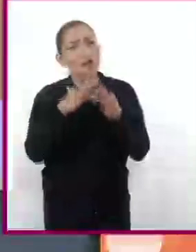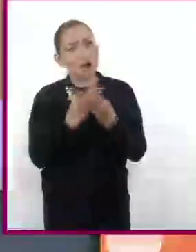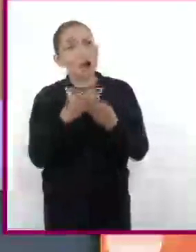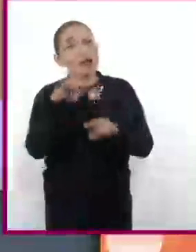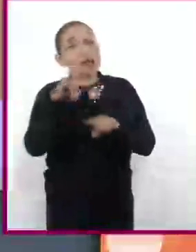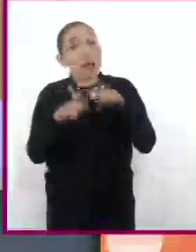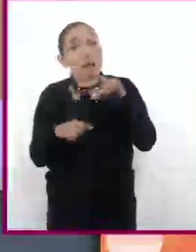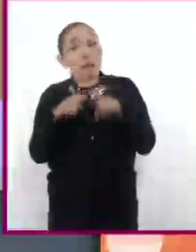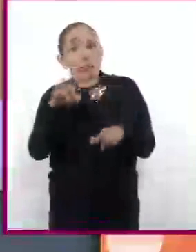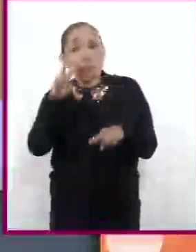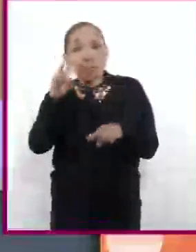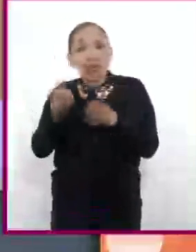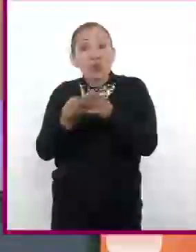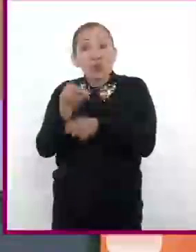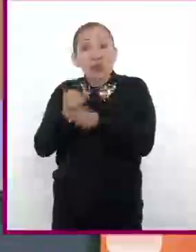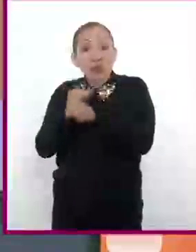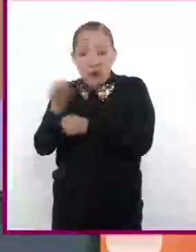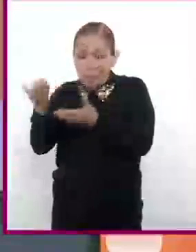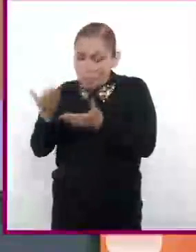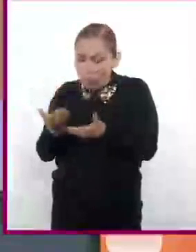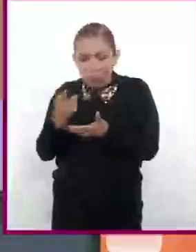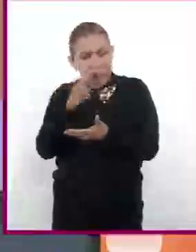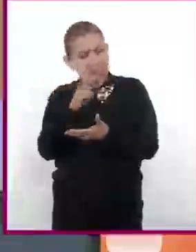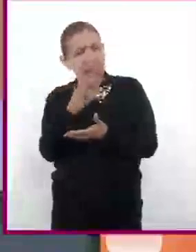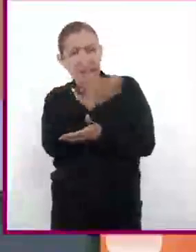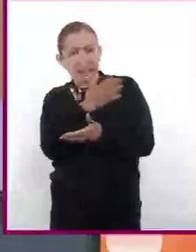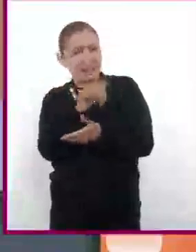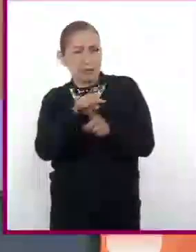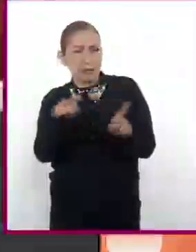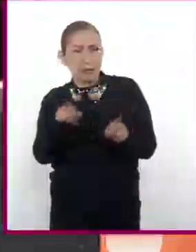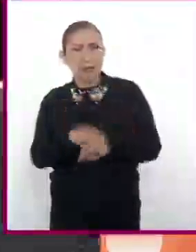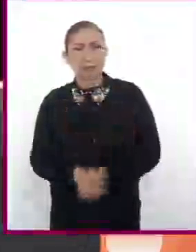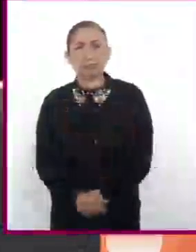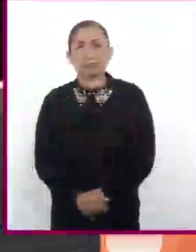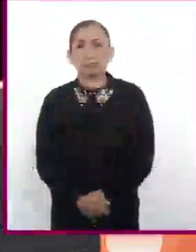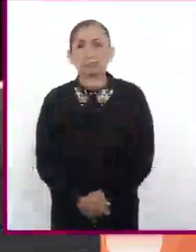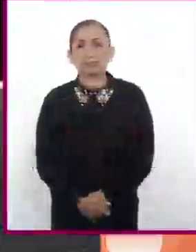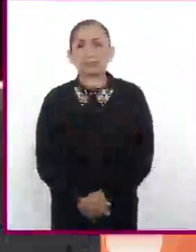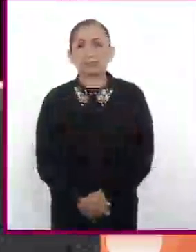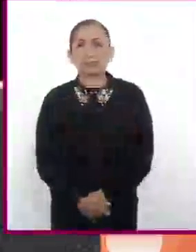adaptan según la nueva información con la que se cuenta.